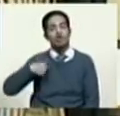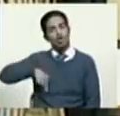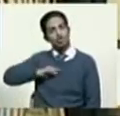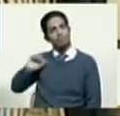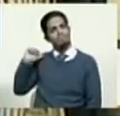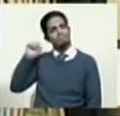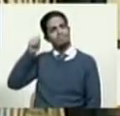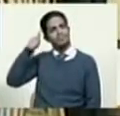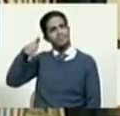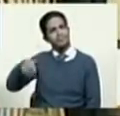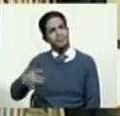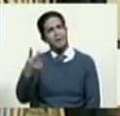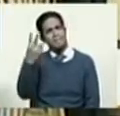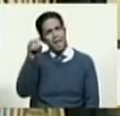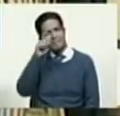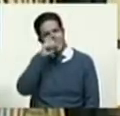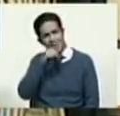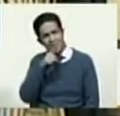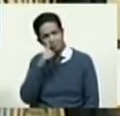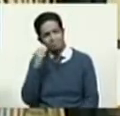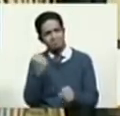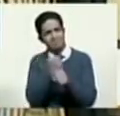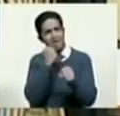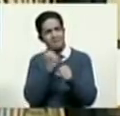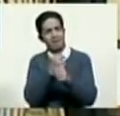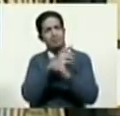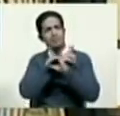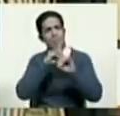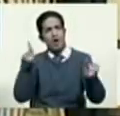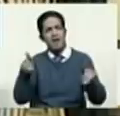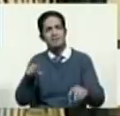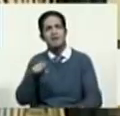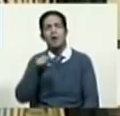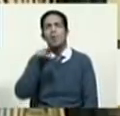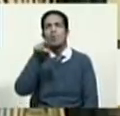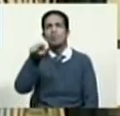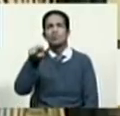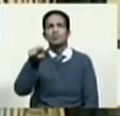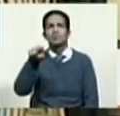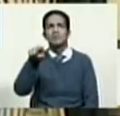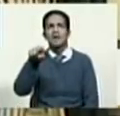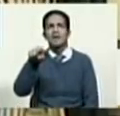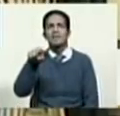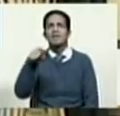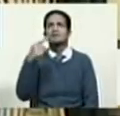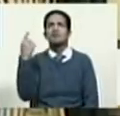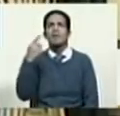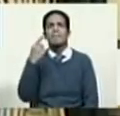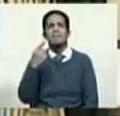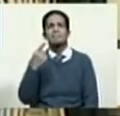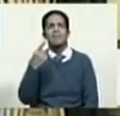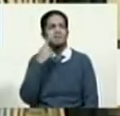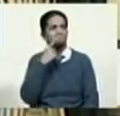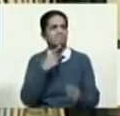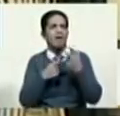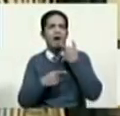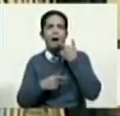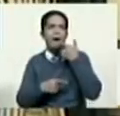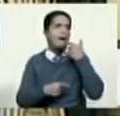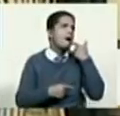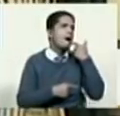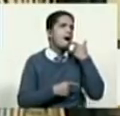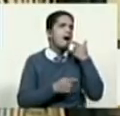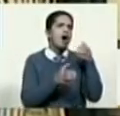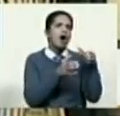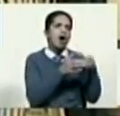patrimonio democrático. Ustedes solo tienen el guión de la derecha extrema y se han dejado llevar a